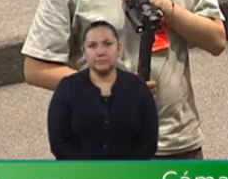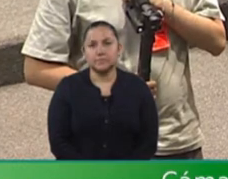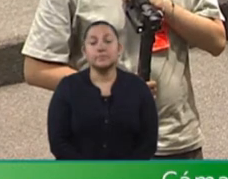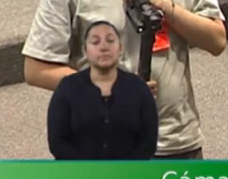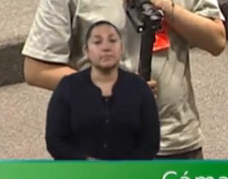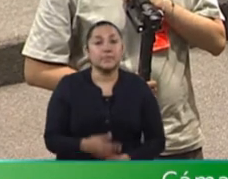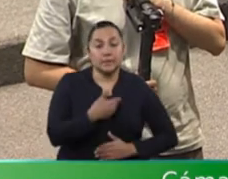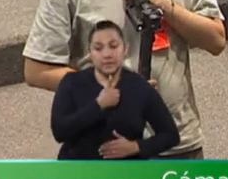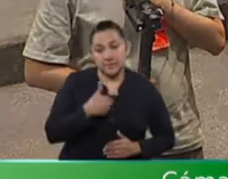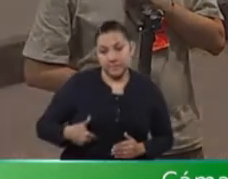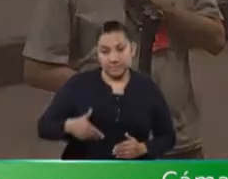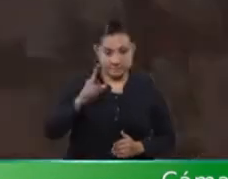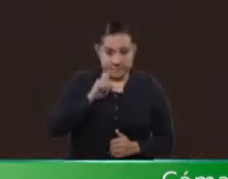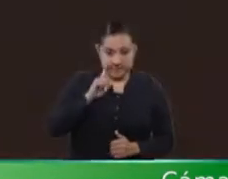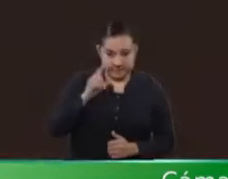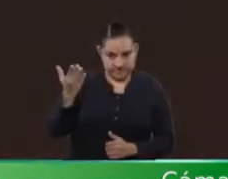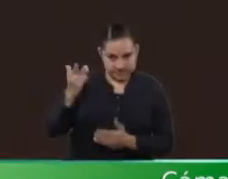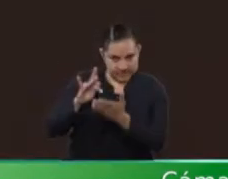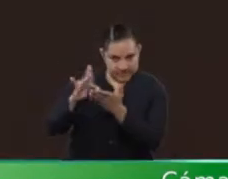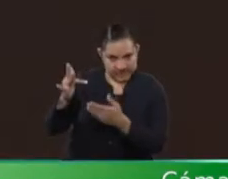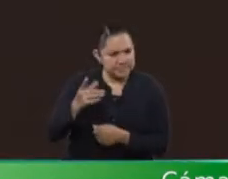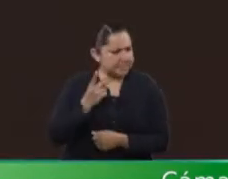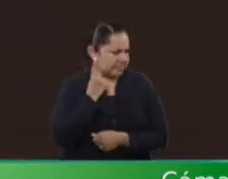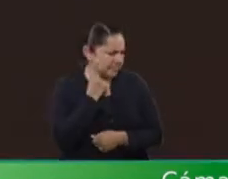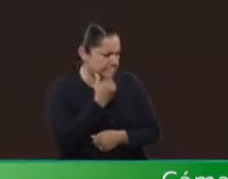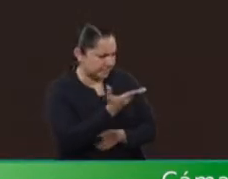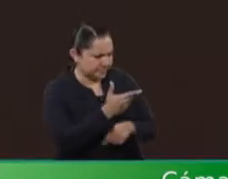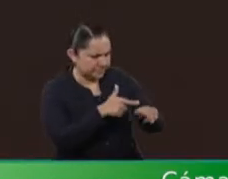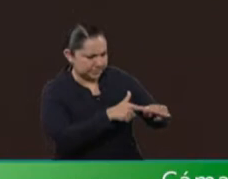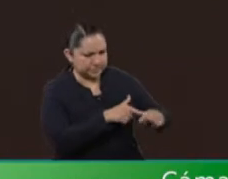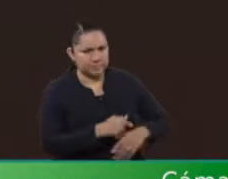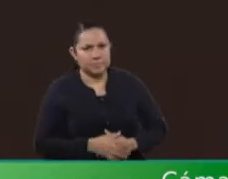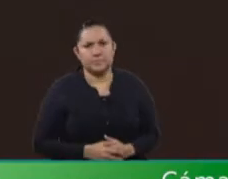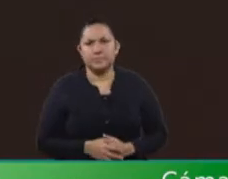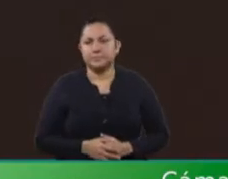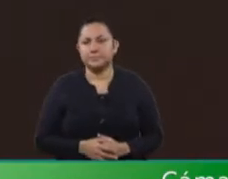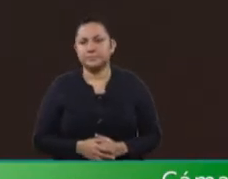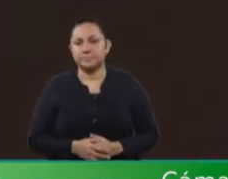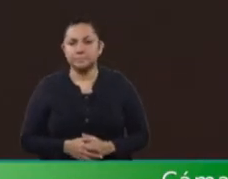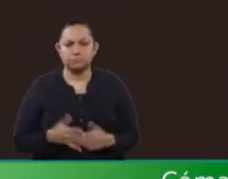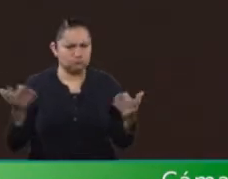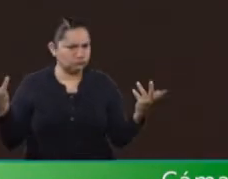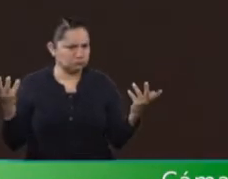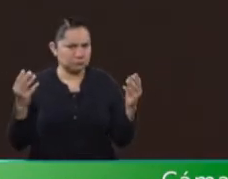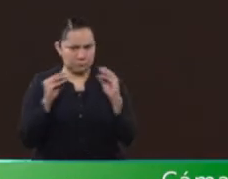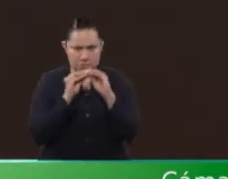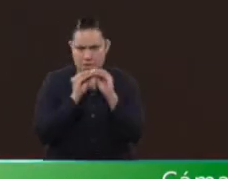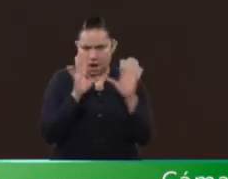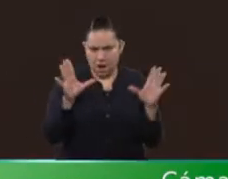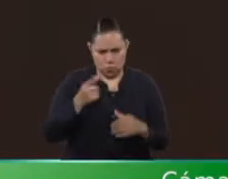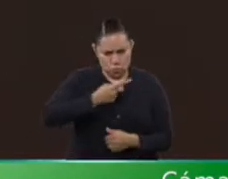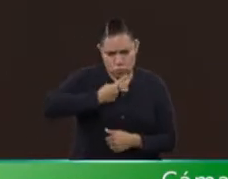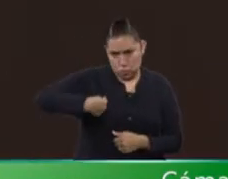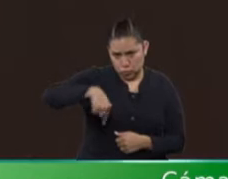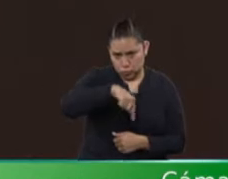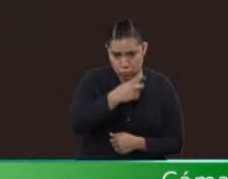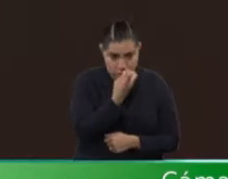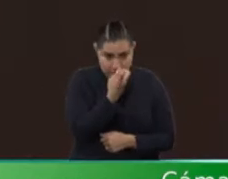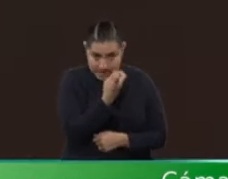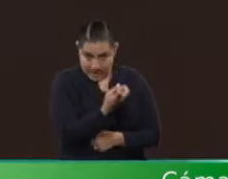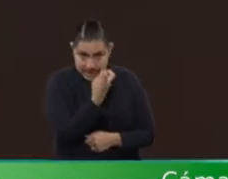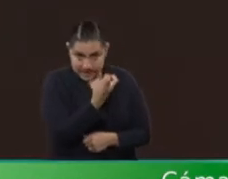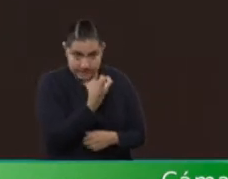Gracias, presidenta. Adelante, diputada. Sin duda votaremos a favor de